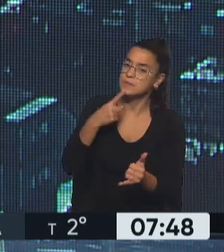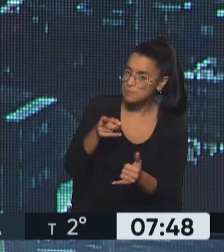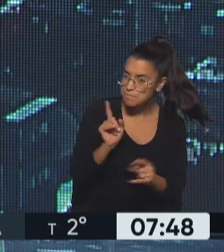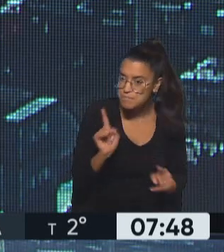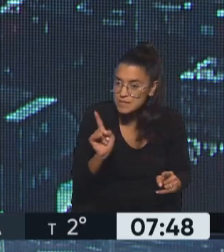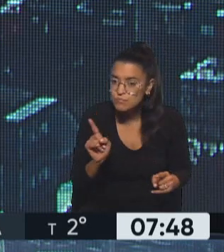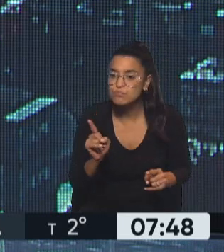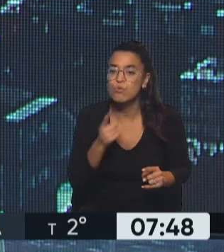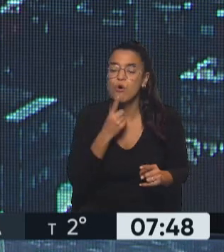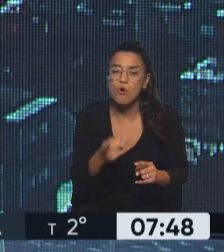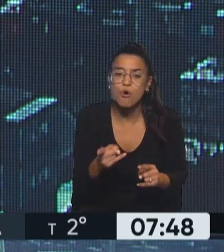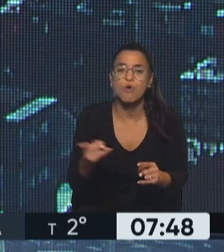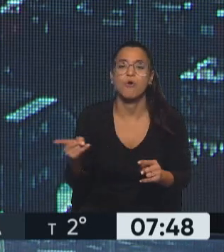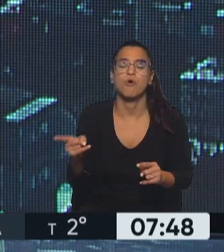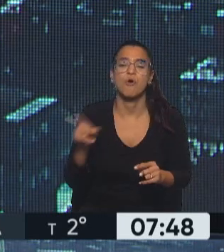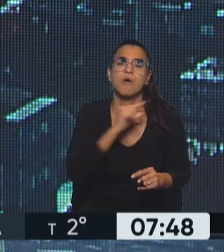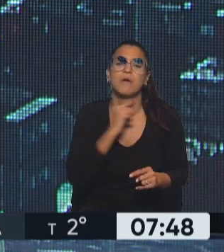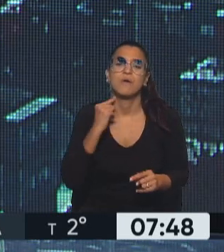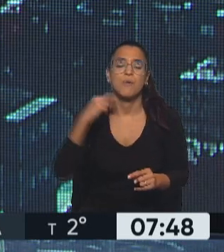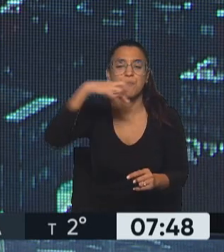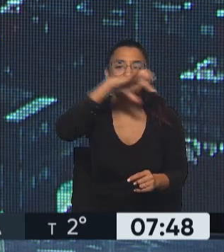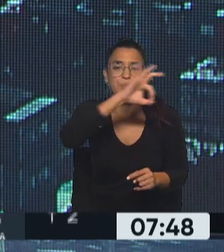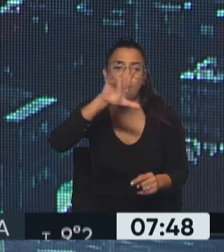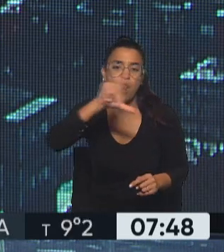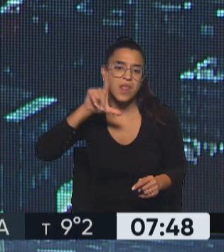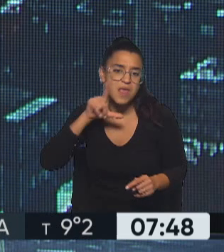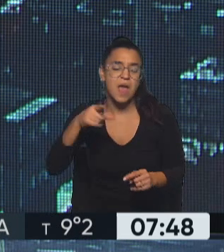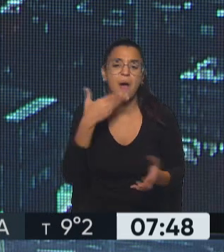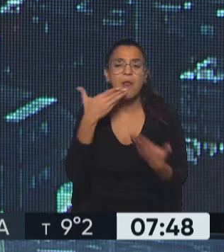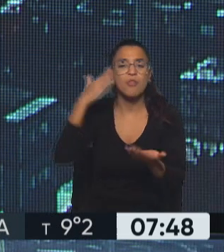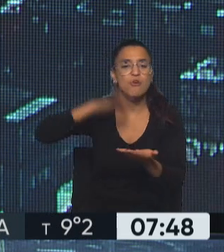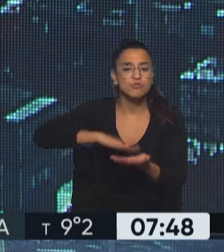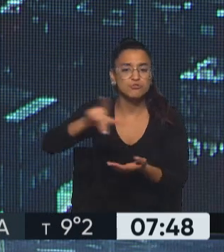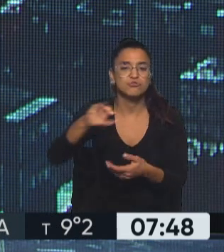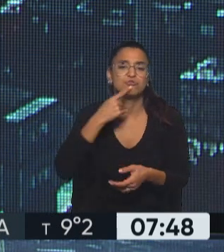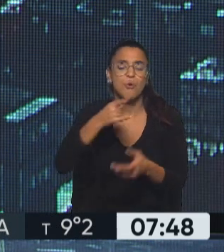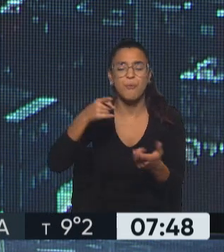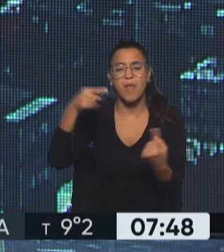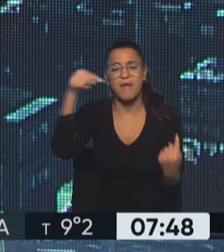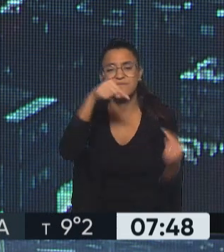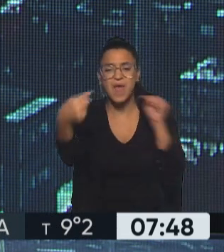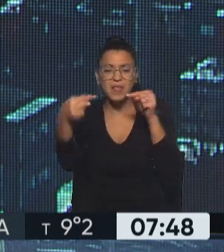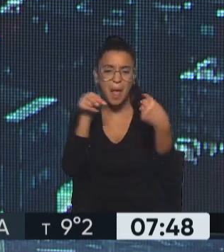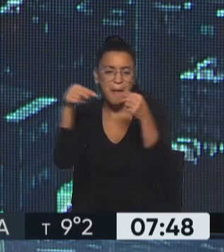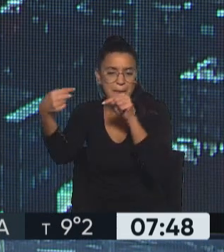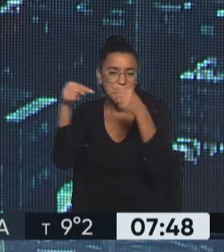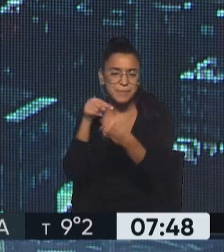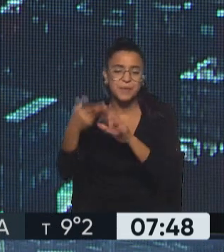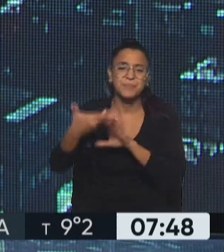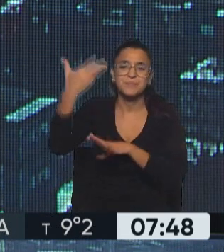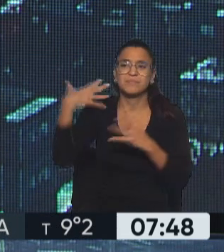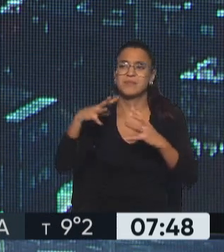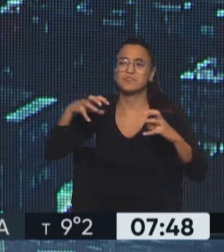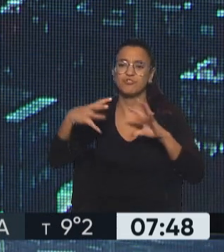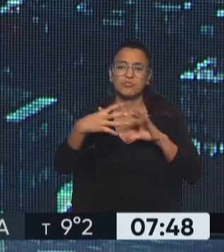de el cardenal mario poli hablando de las los enfrentamientos que reeditan viejas tensiones